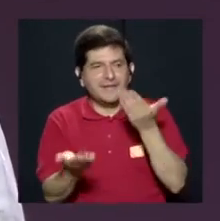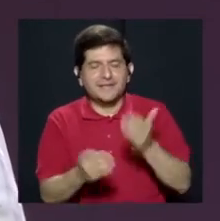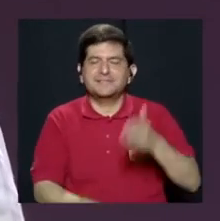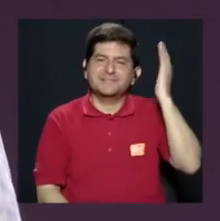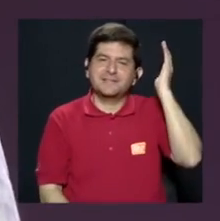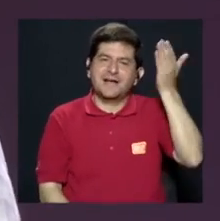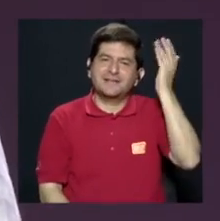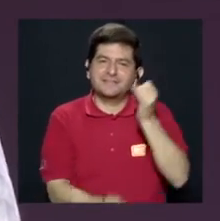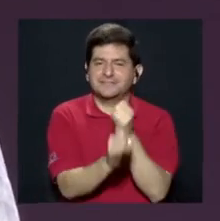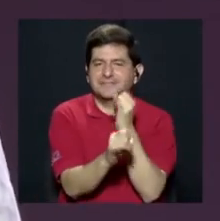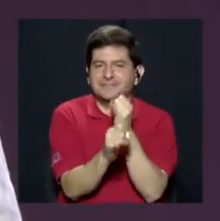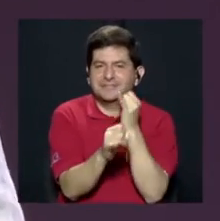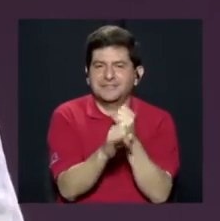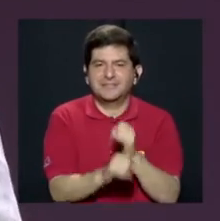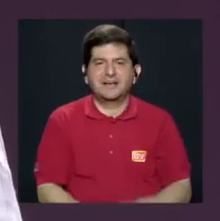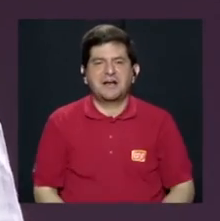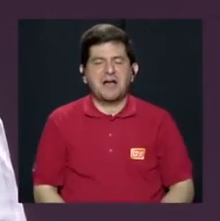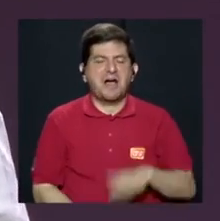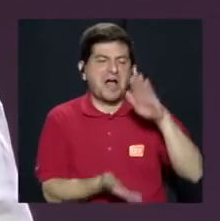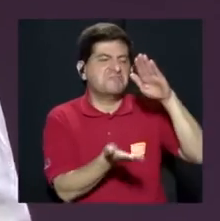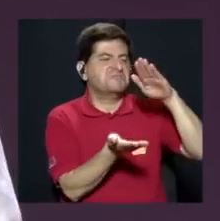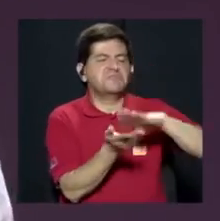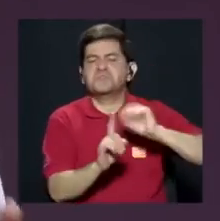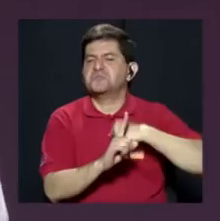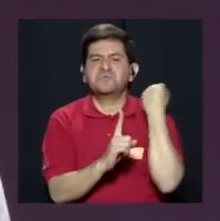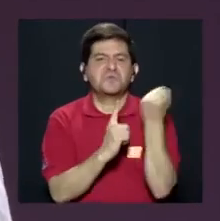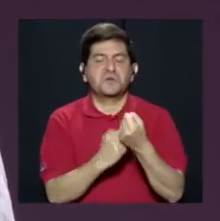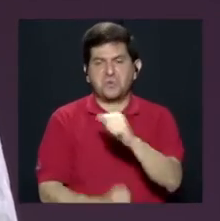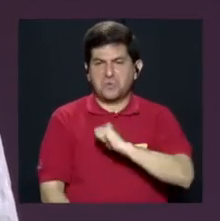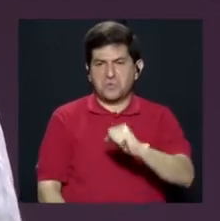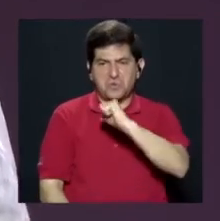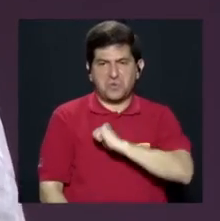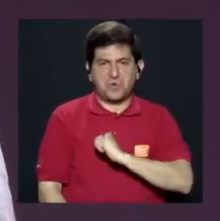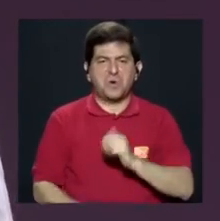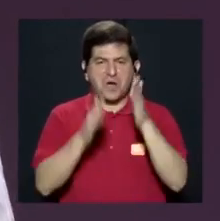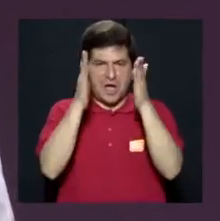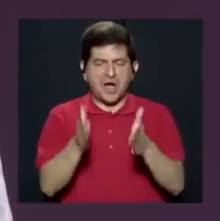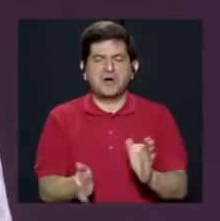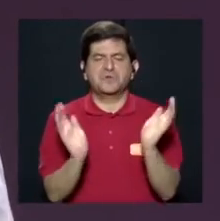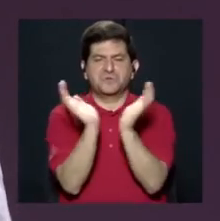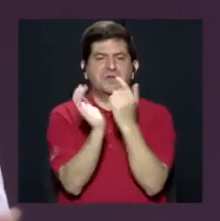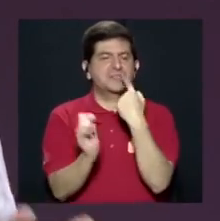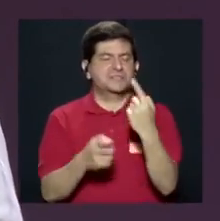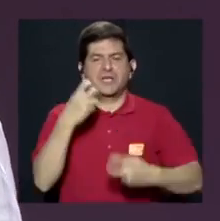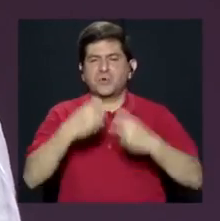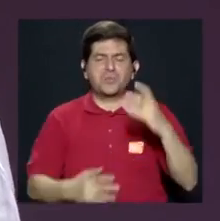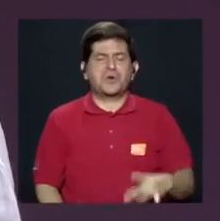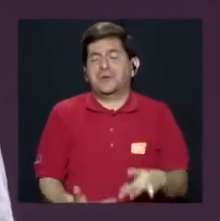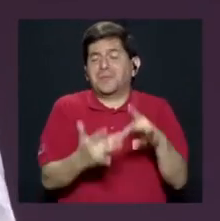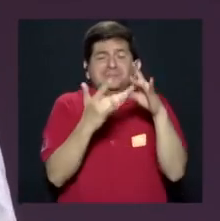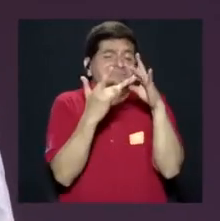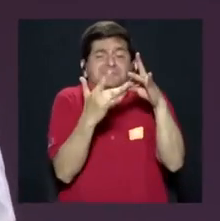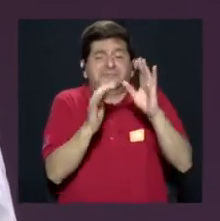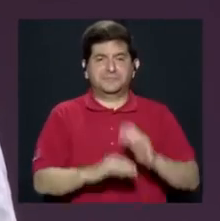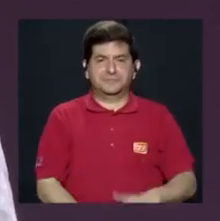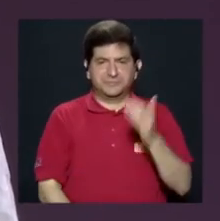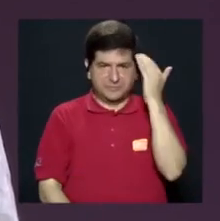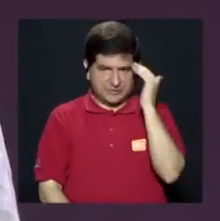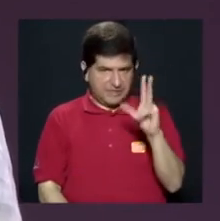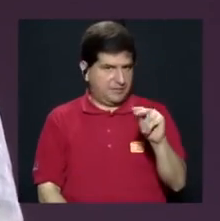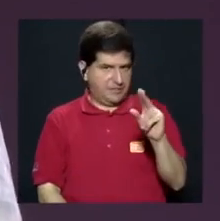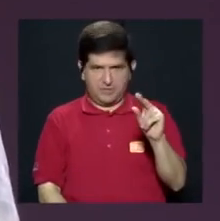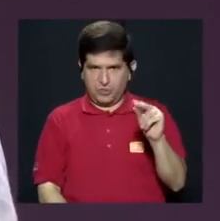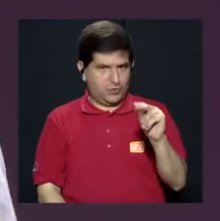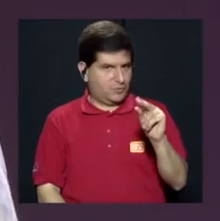discurso institucional tiende a minimizar esto. Autoridades de la Caja han dicho que este es un problema excepcional y sabemos que no lo